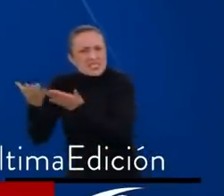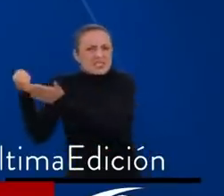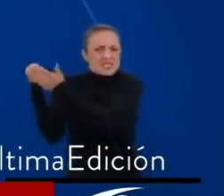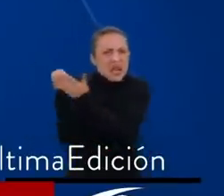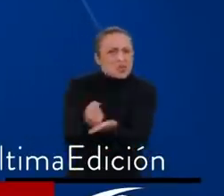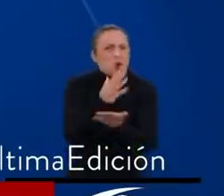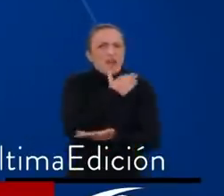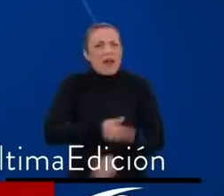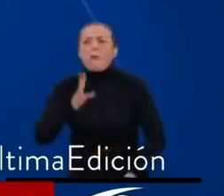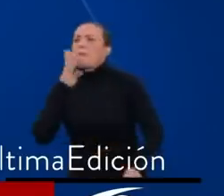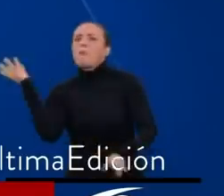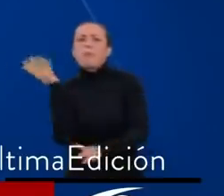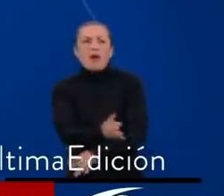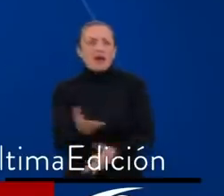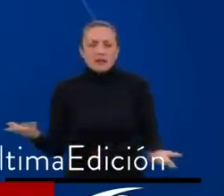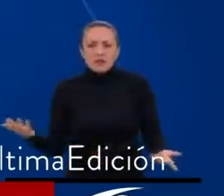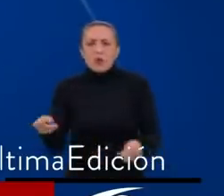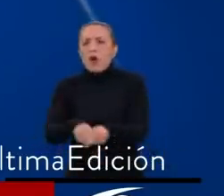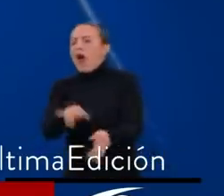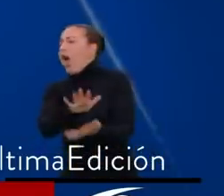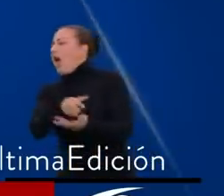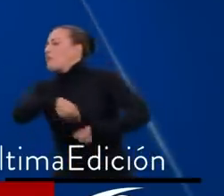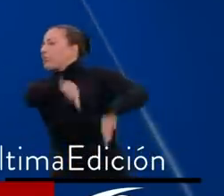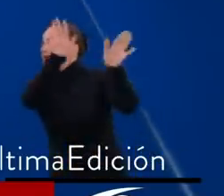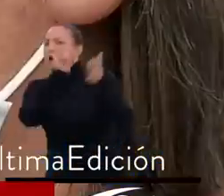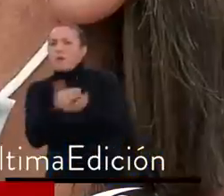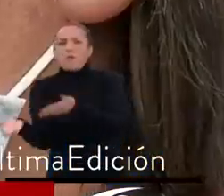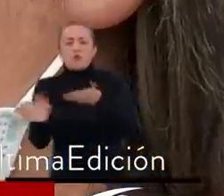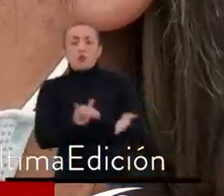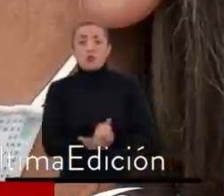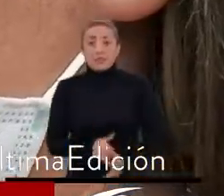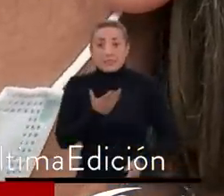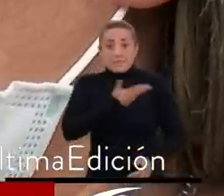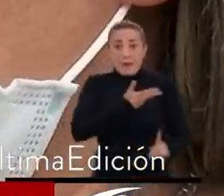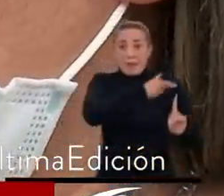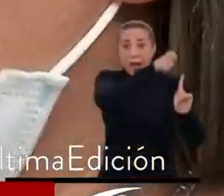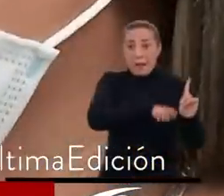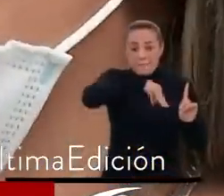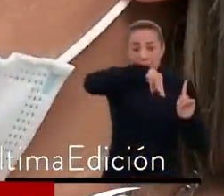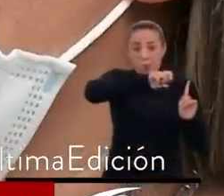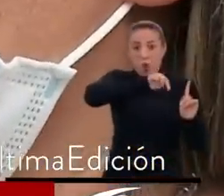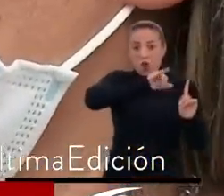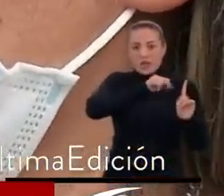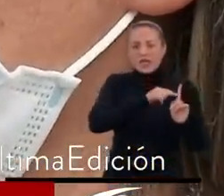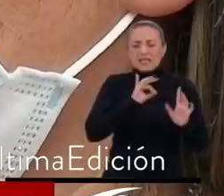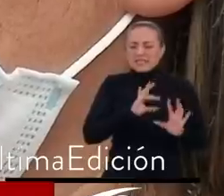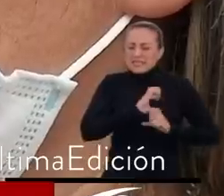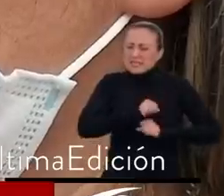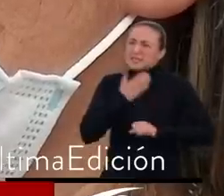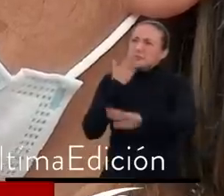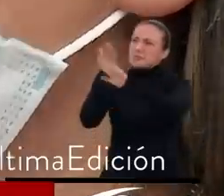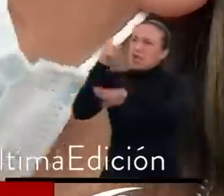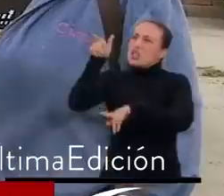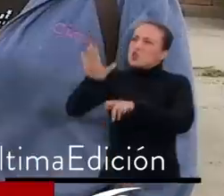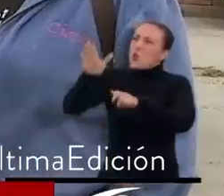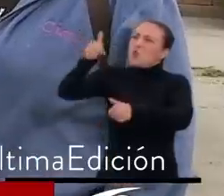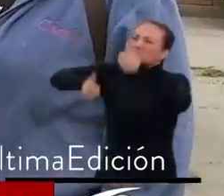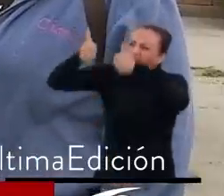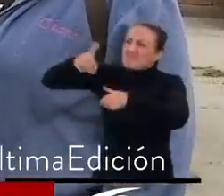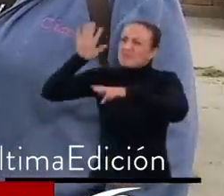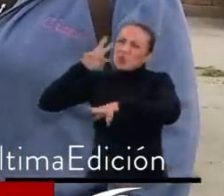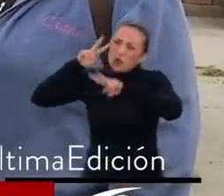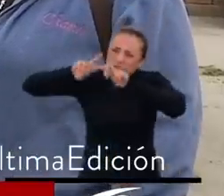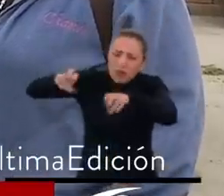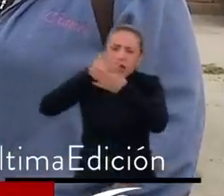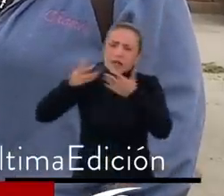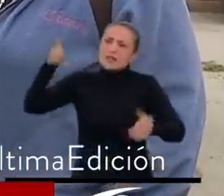a ella, me la dejaron fue morir. En medio de la tristeza, Mónica pide a las autoridades que hagan justicia, pues sus supuestos amigos, como dice ella,